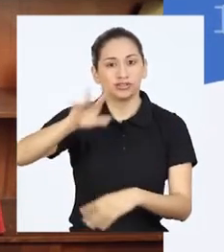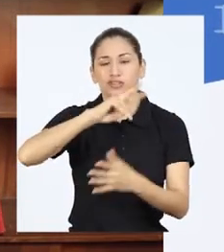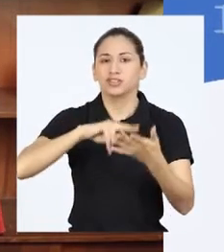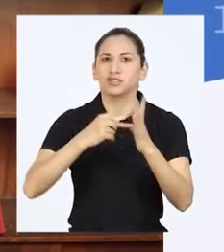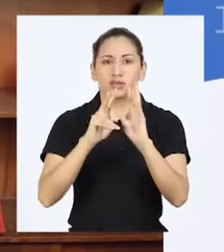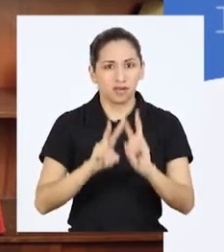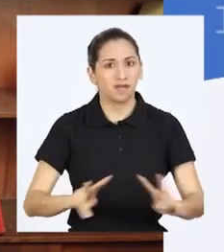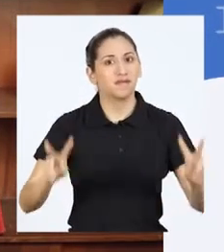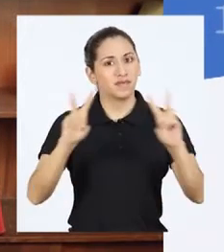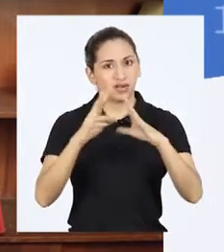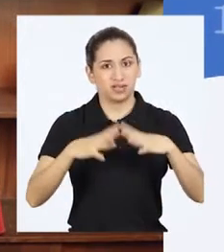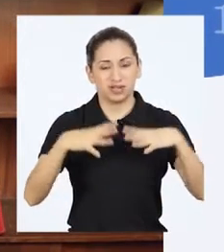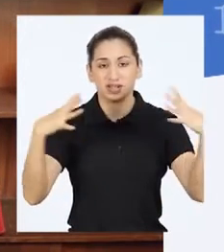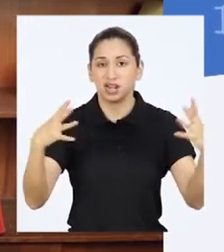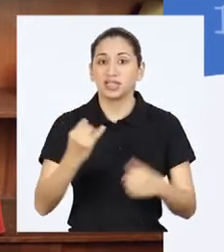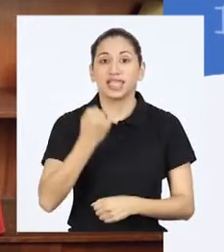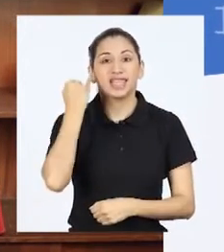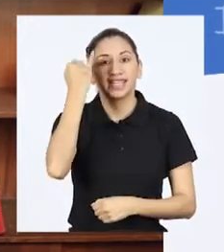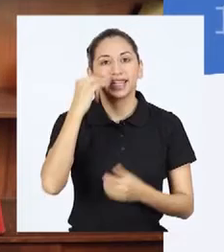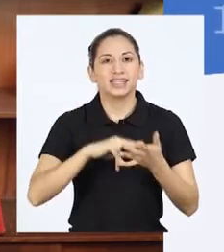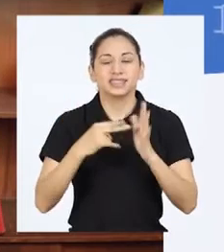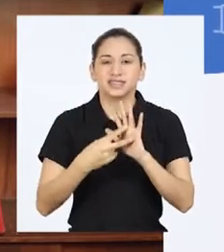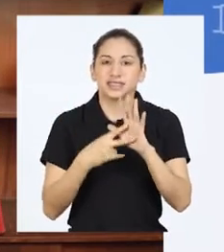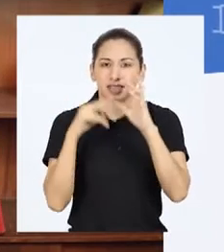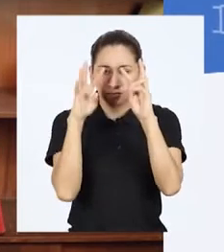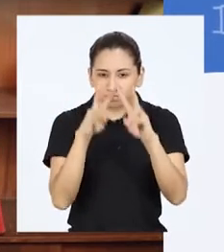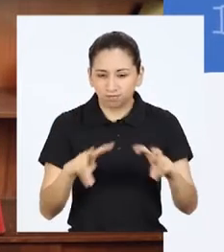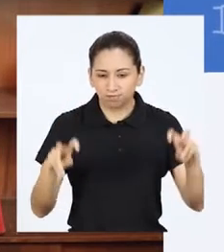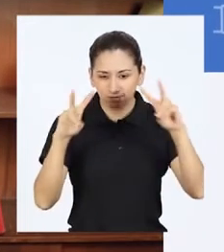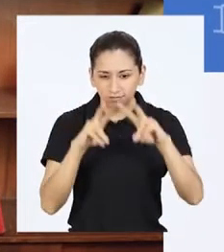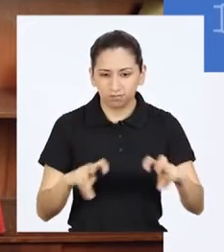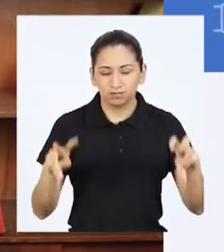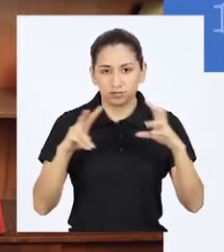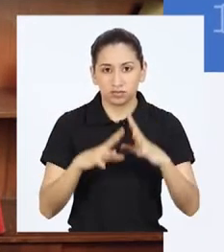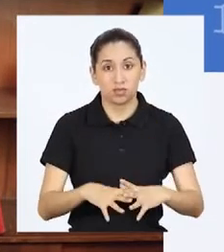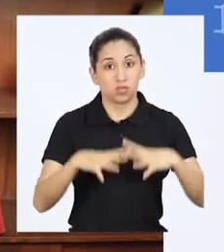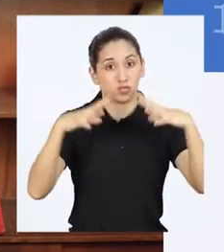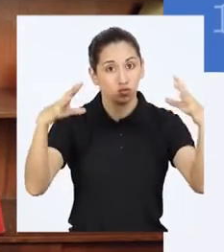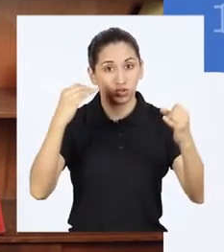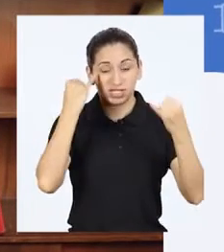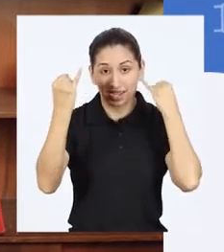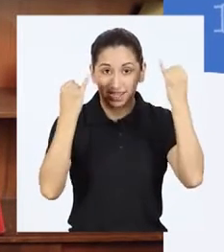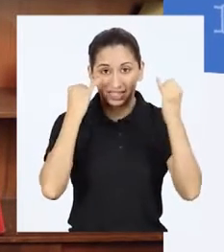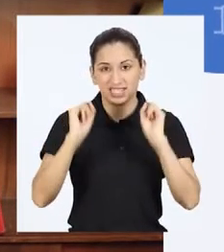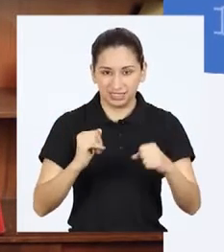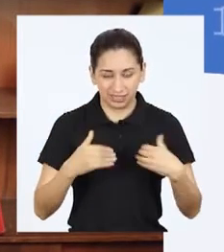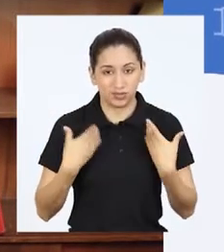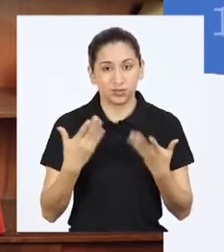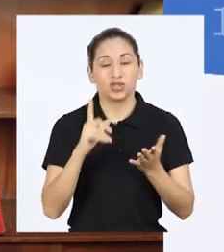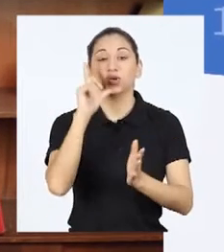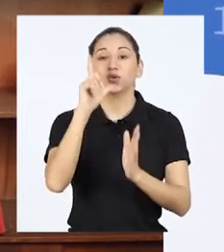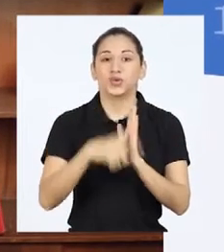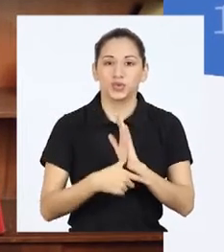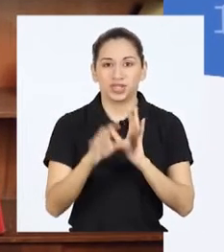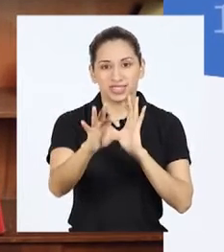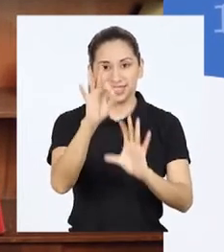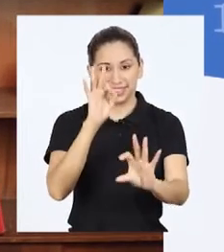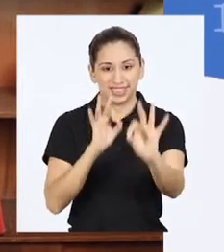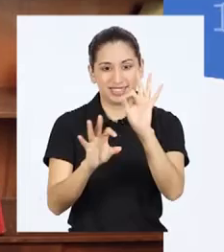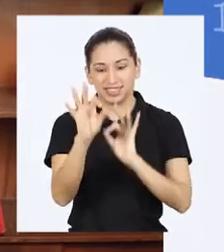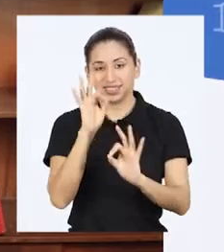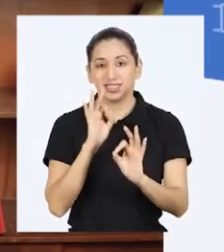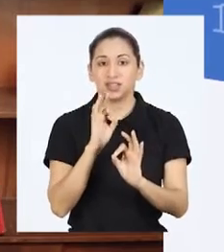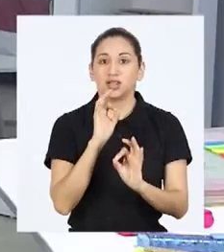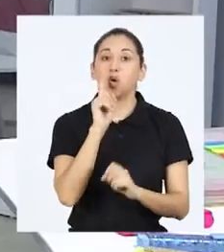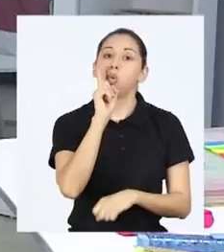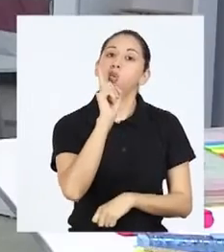valiosas. La idea es recabar la mayor cantidad de ideas posibles y luego se seleccionará